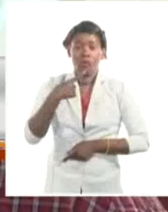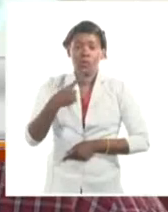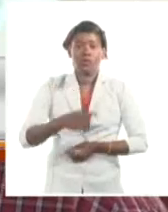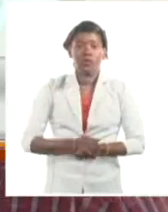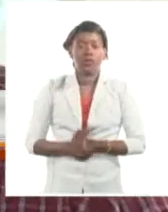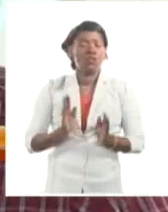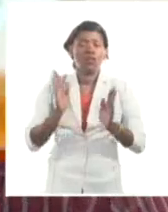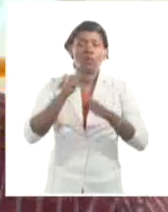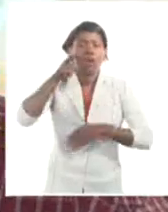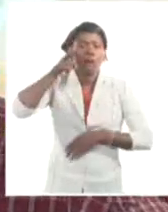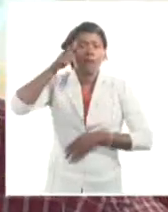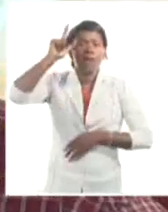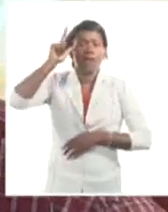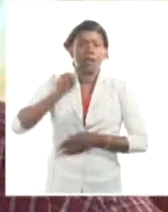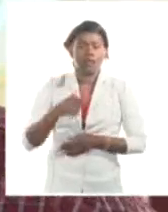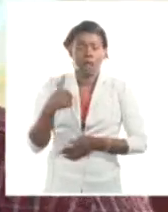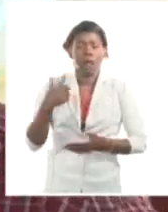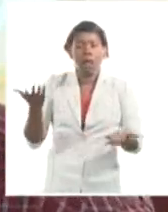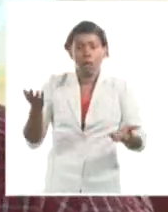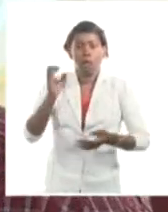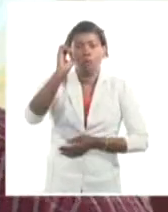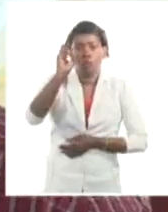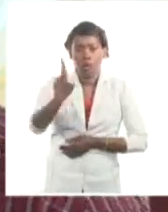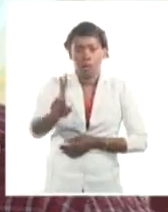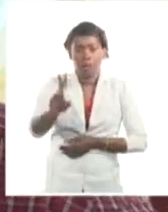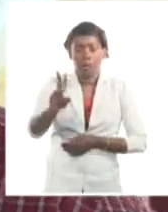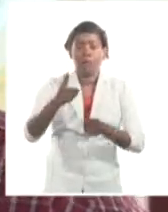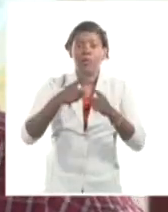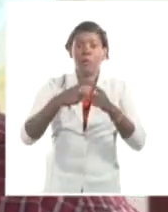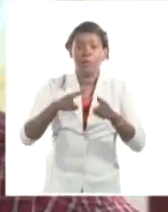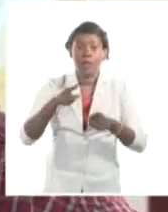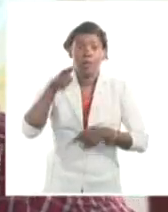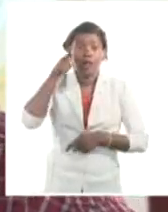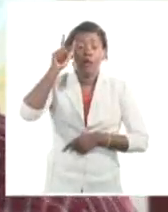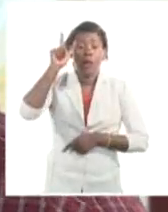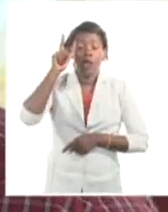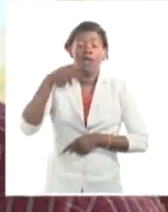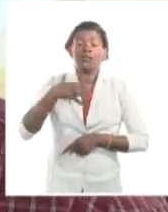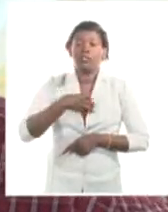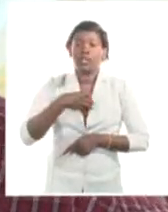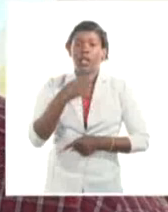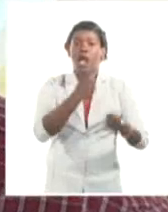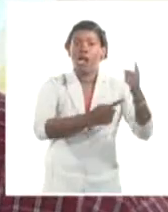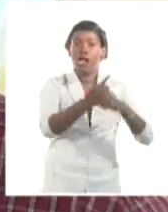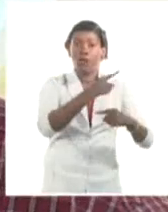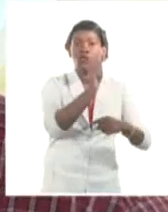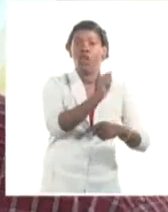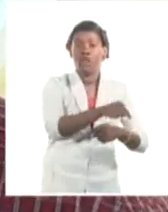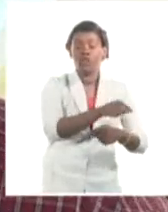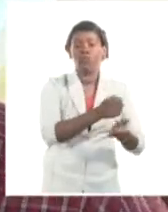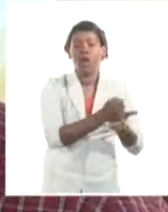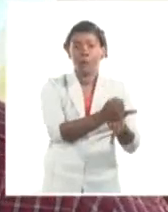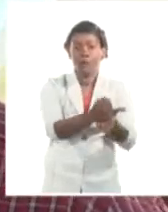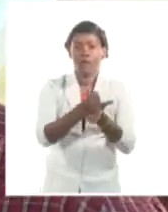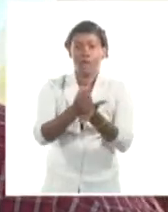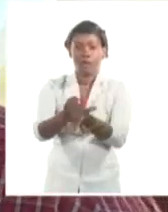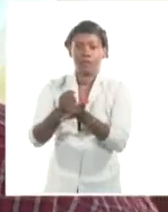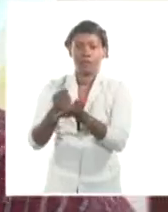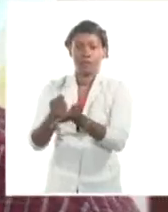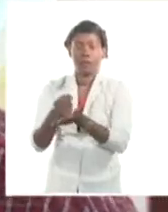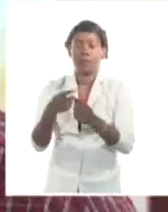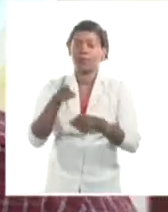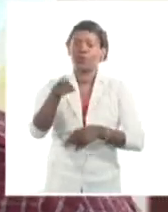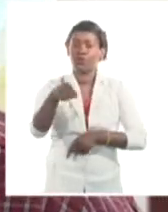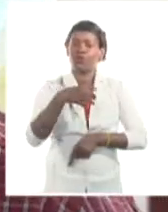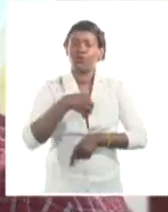Okay no tiene vaca pero so toma leche come carne Por eso digo que somos de todos las vacas son mías yo las cuido